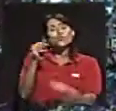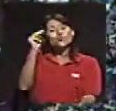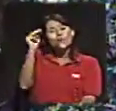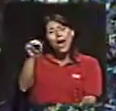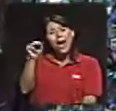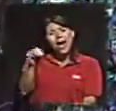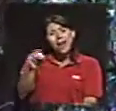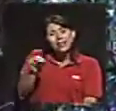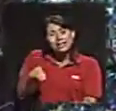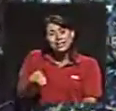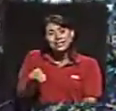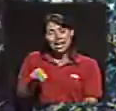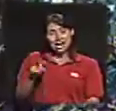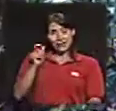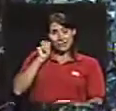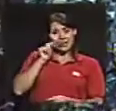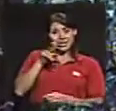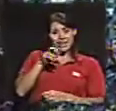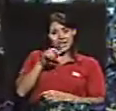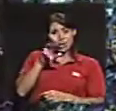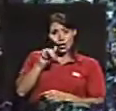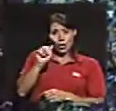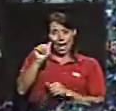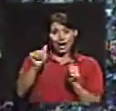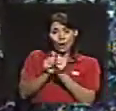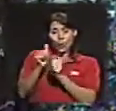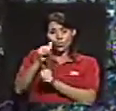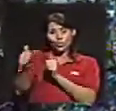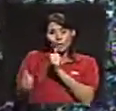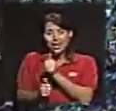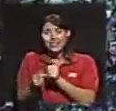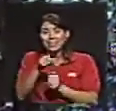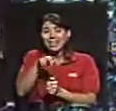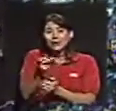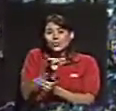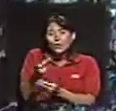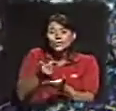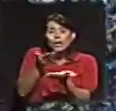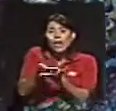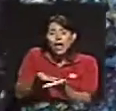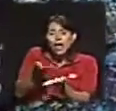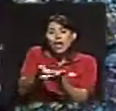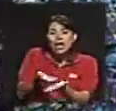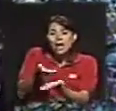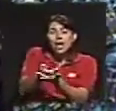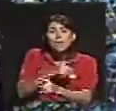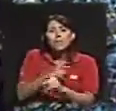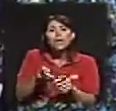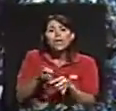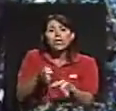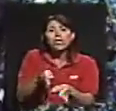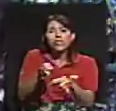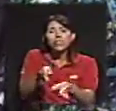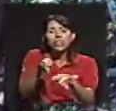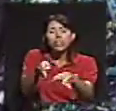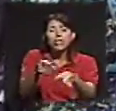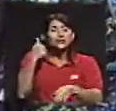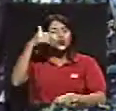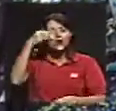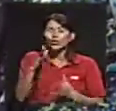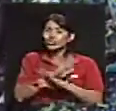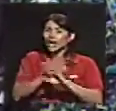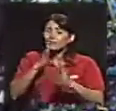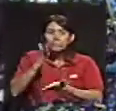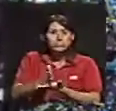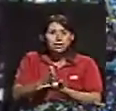el regidor suplente viene presentando mociones y mociones, son largas y largas y largas, y yo creo que ya no más. Tienen que tomar